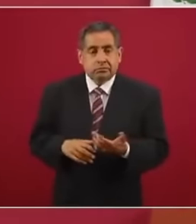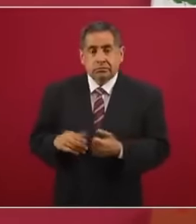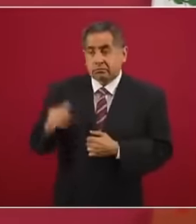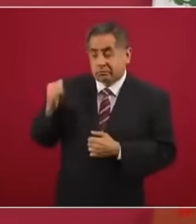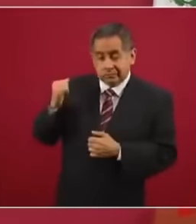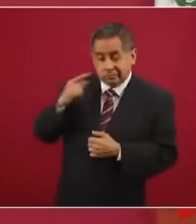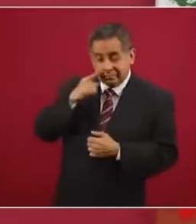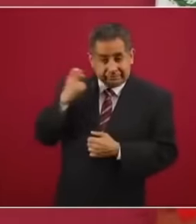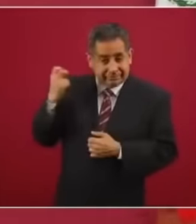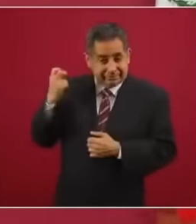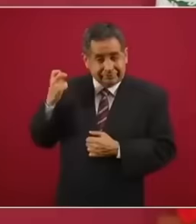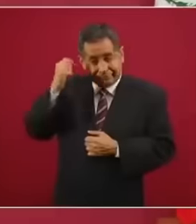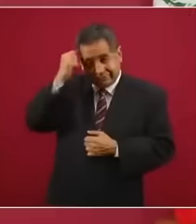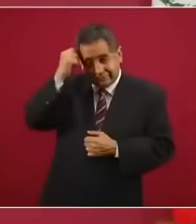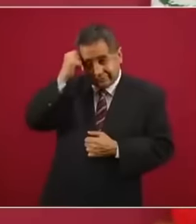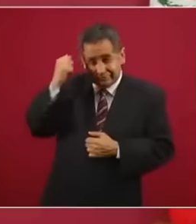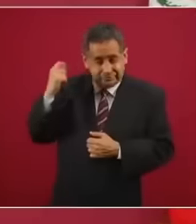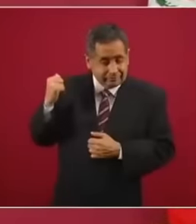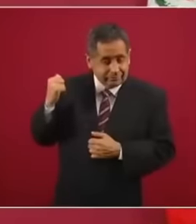aquí